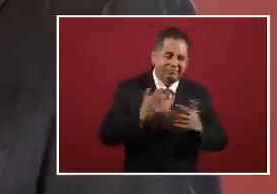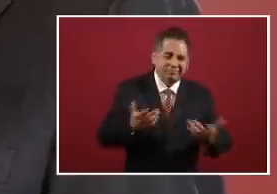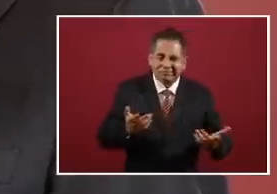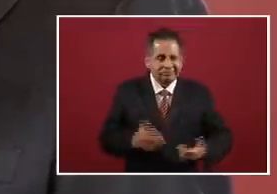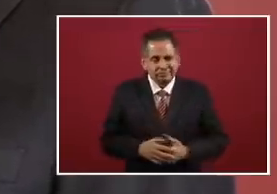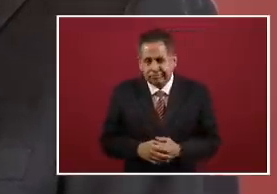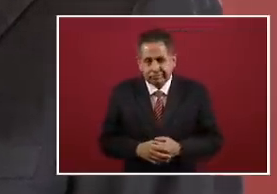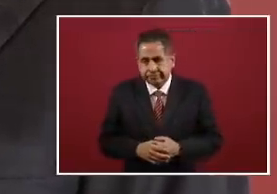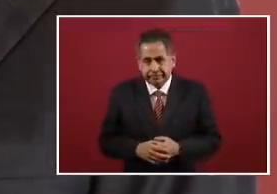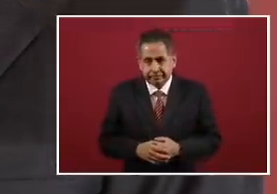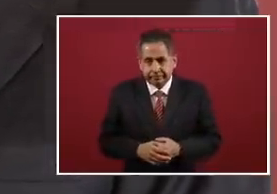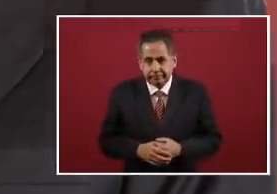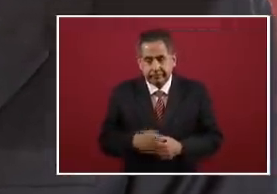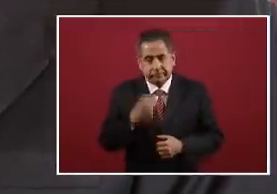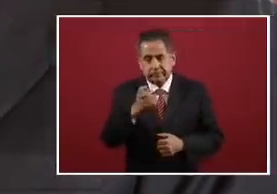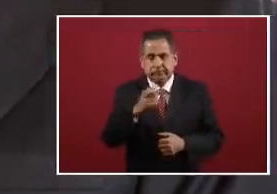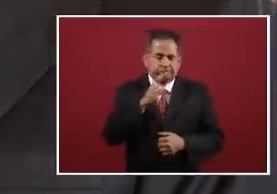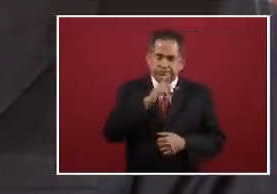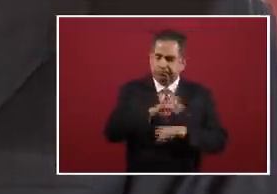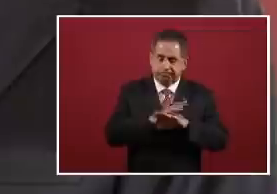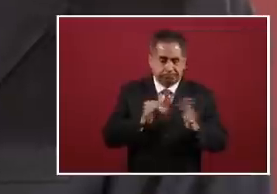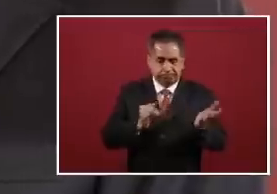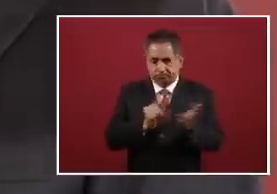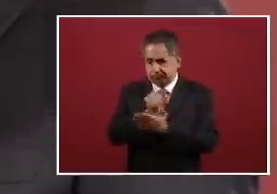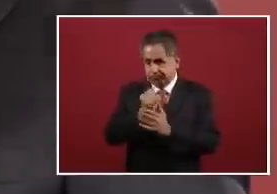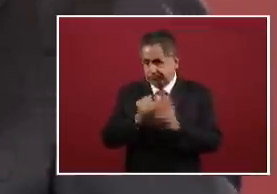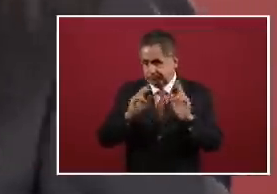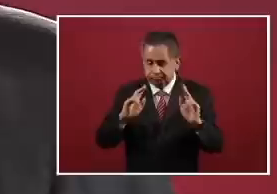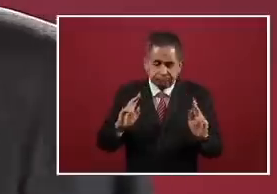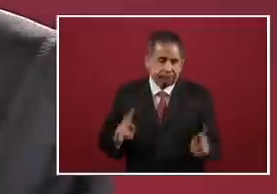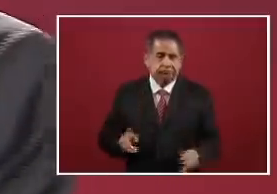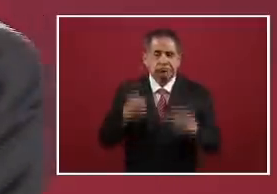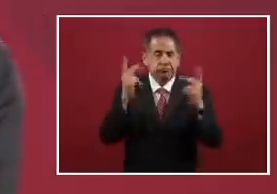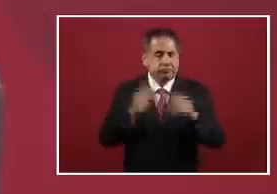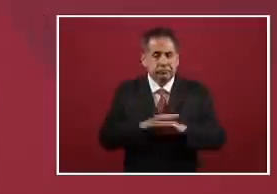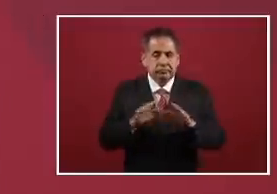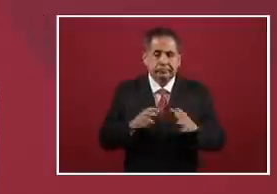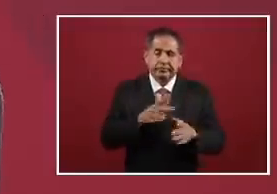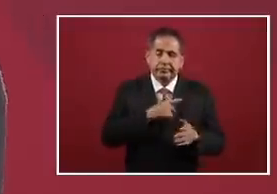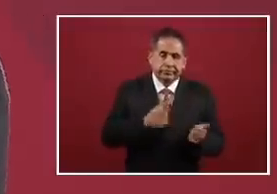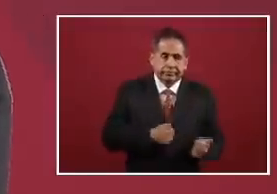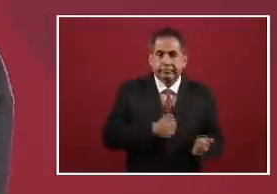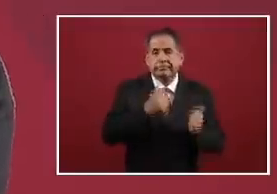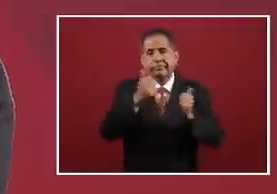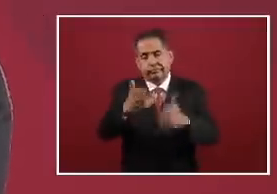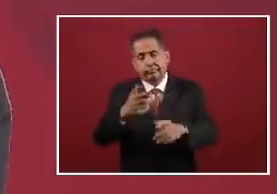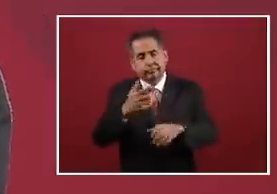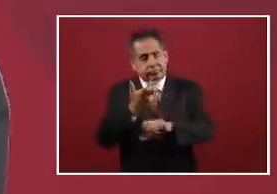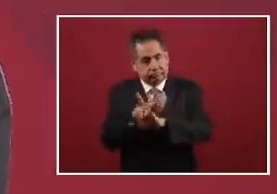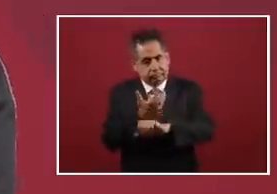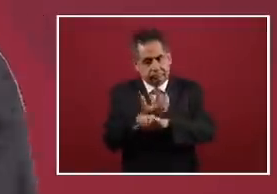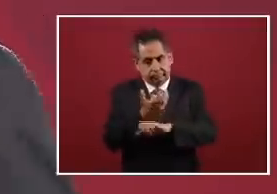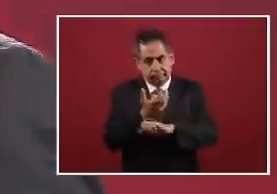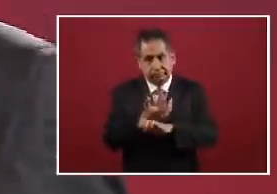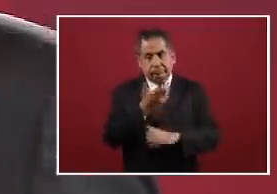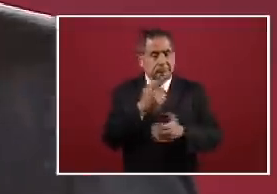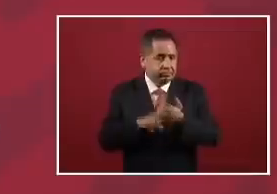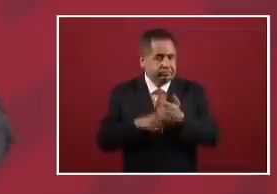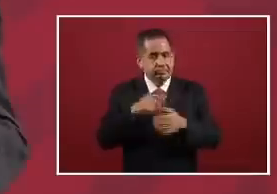Entonces, se decide venderlo, hay que llevarlo a Estados Unidos. Hay que